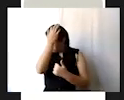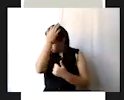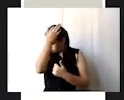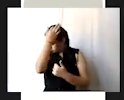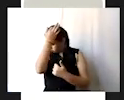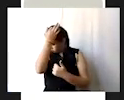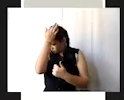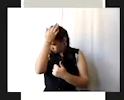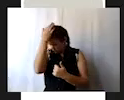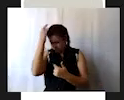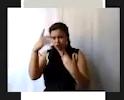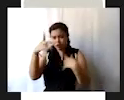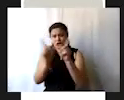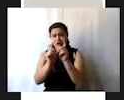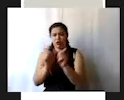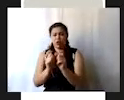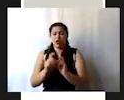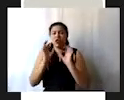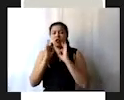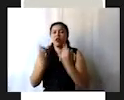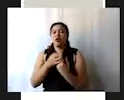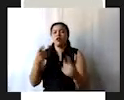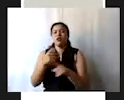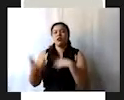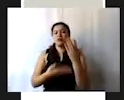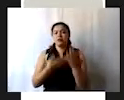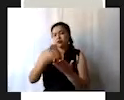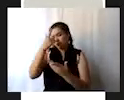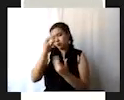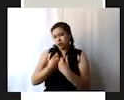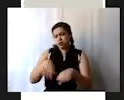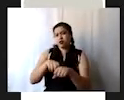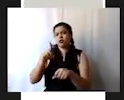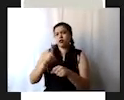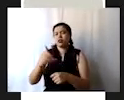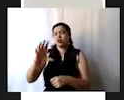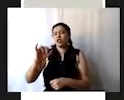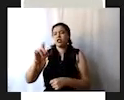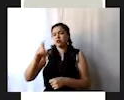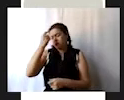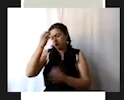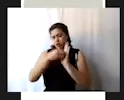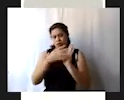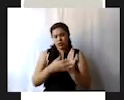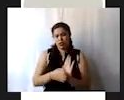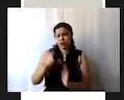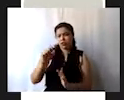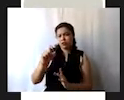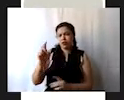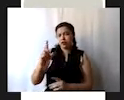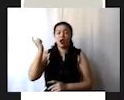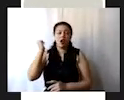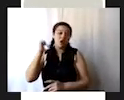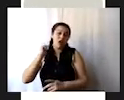interesante sobre cuáles pueden ser las potenciales contribuciones de la sociedad civil a la Agenda 2030. Esperemos que no se